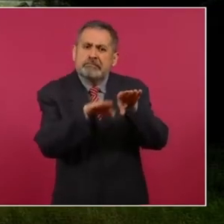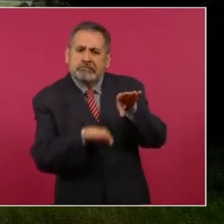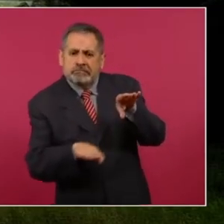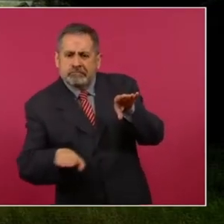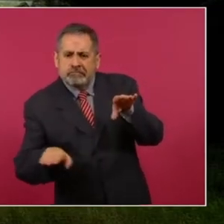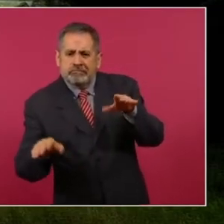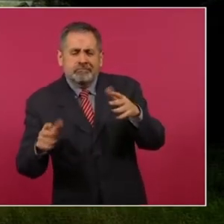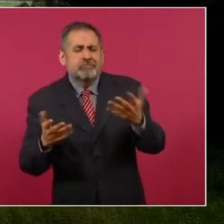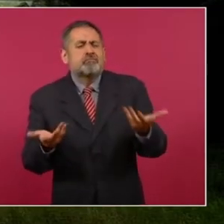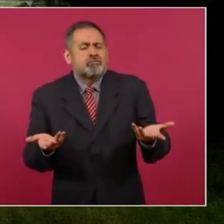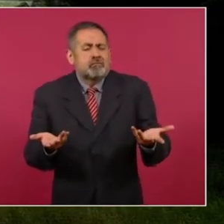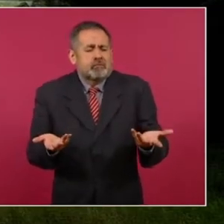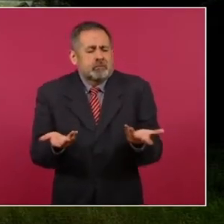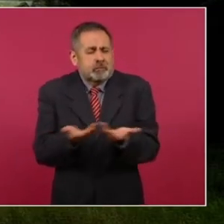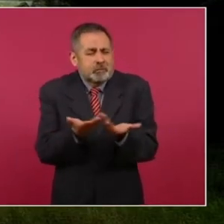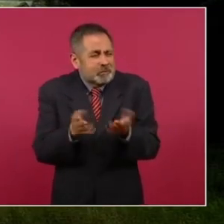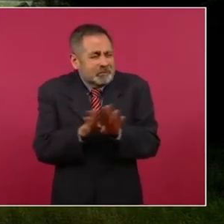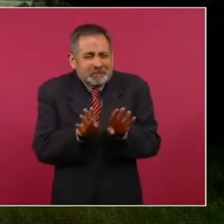A ver, ¿qué explicación?